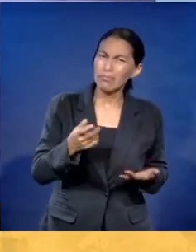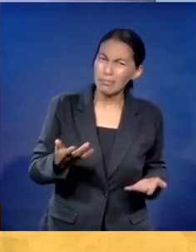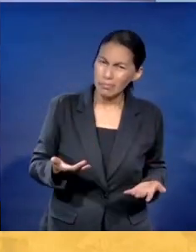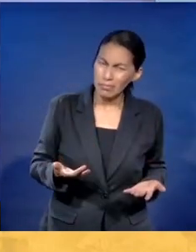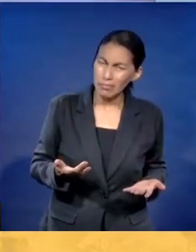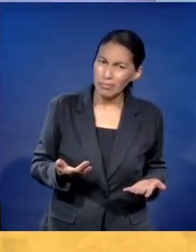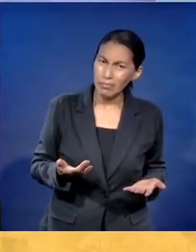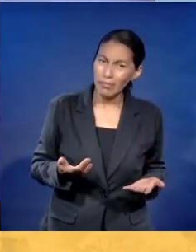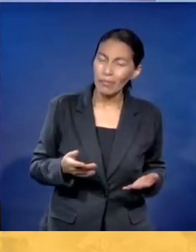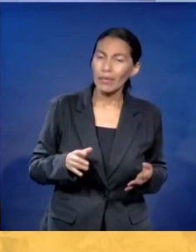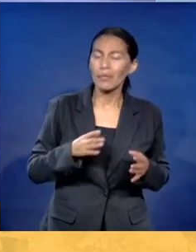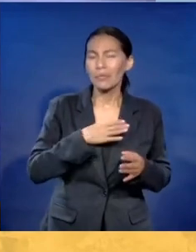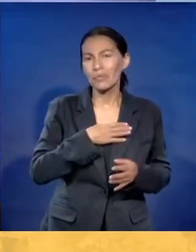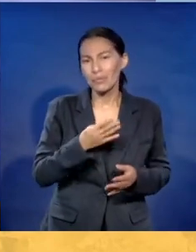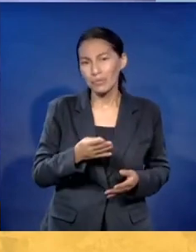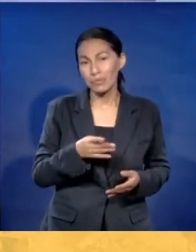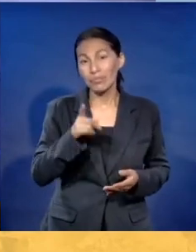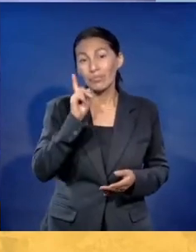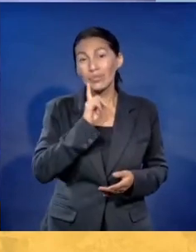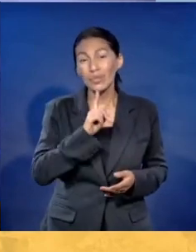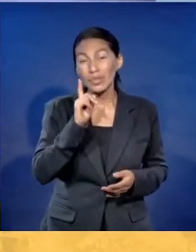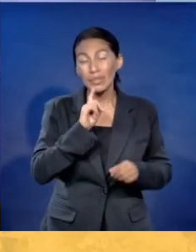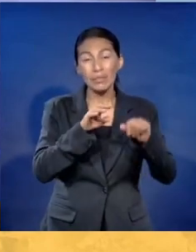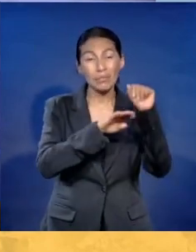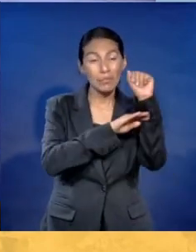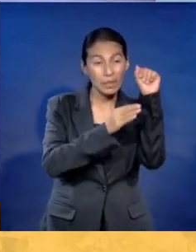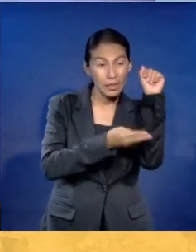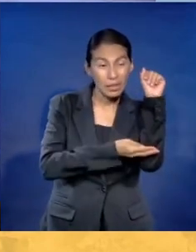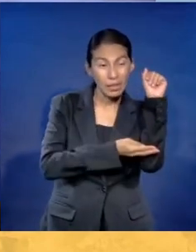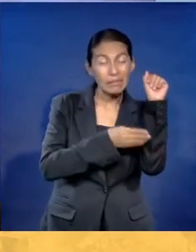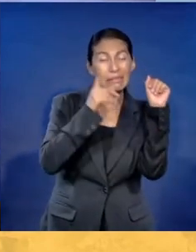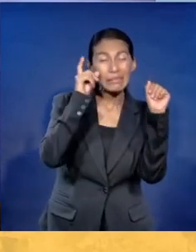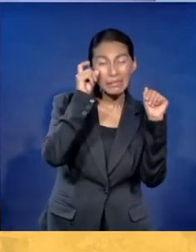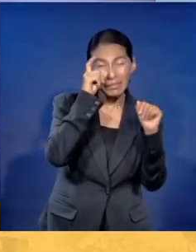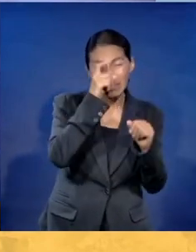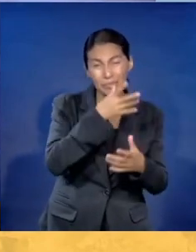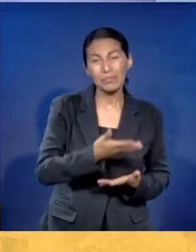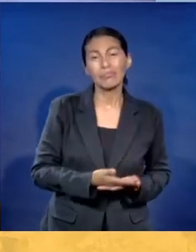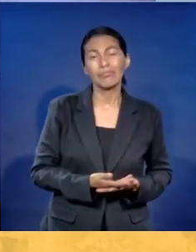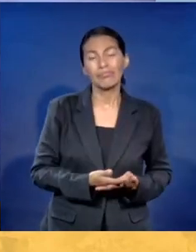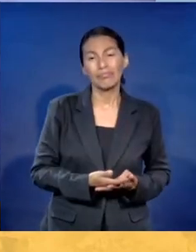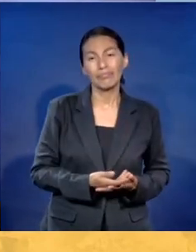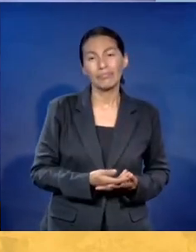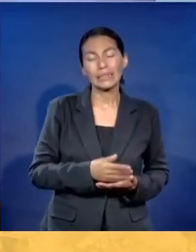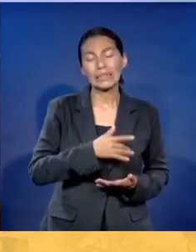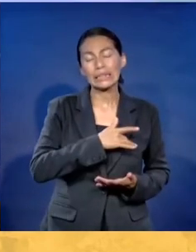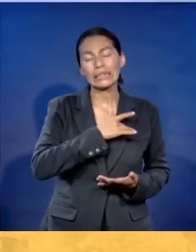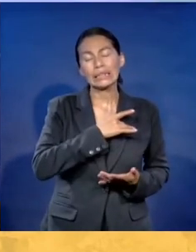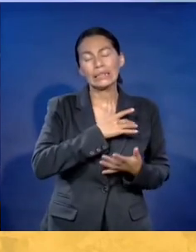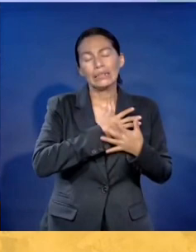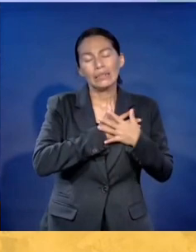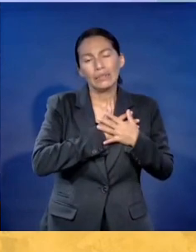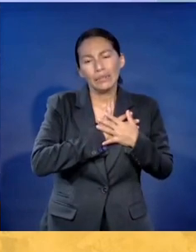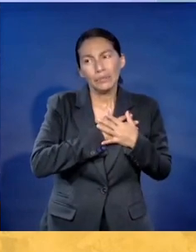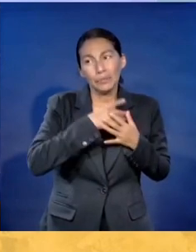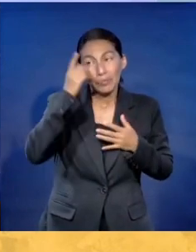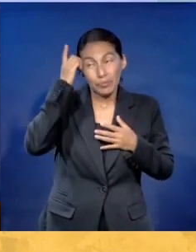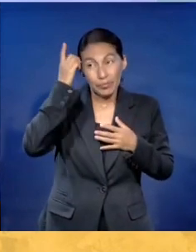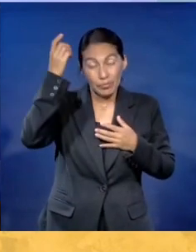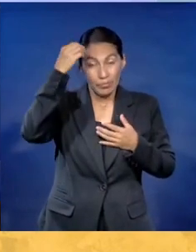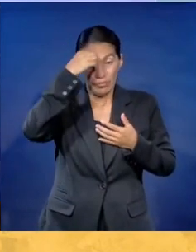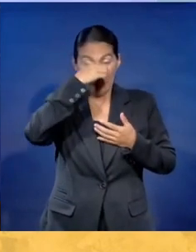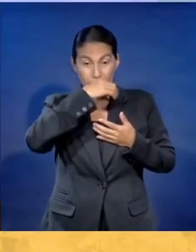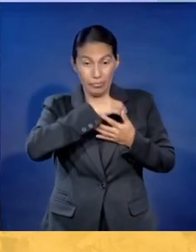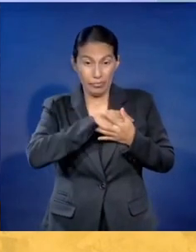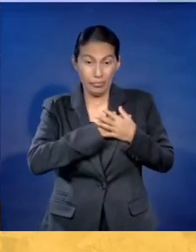damas pasan un proceso difícil en su embarazo además tienen un instinto materno Dios lo puso ahí toda